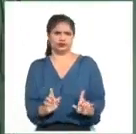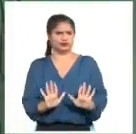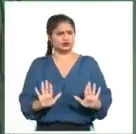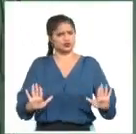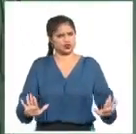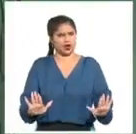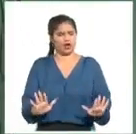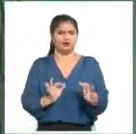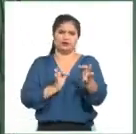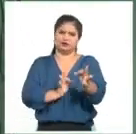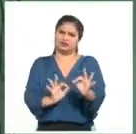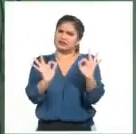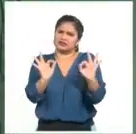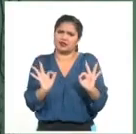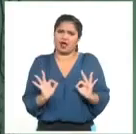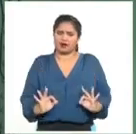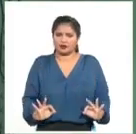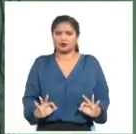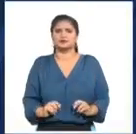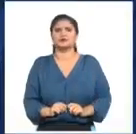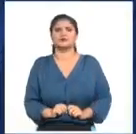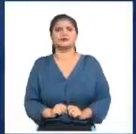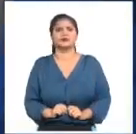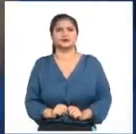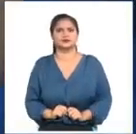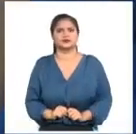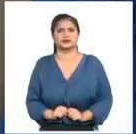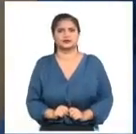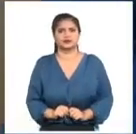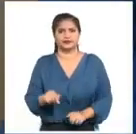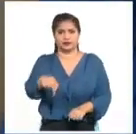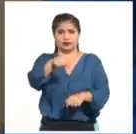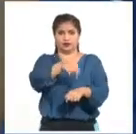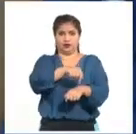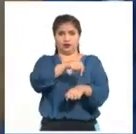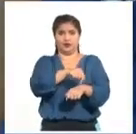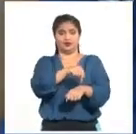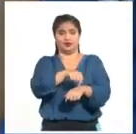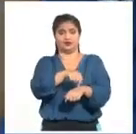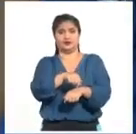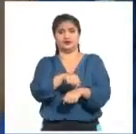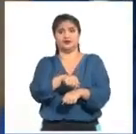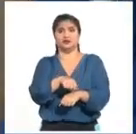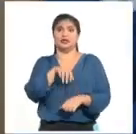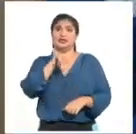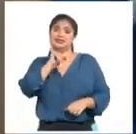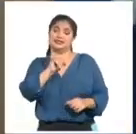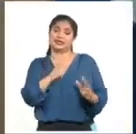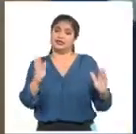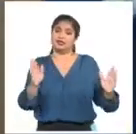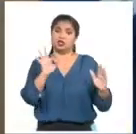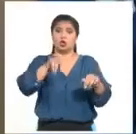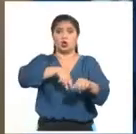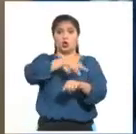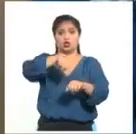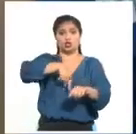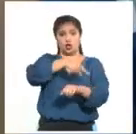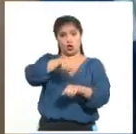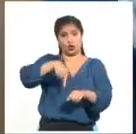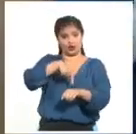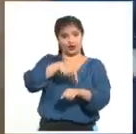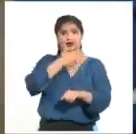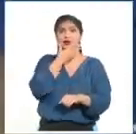detalles para nosotros marcan grandes diferencias. En estos momentos el paciente ya con 6, 8 horas de posoperatorio, el paciente estaba despierto,